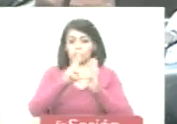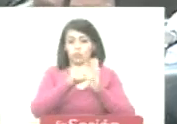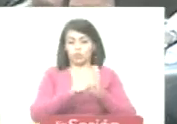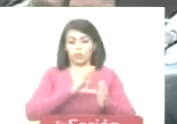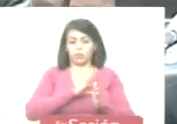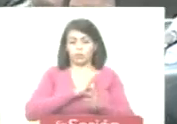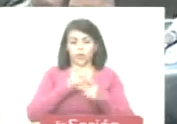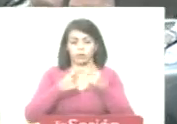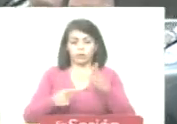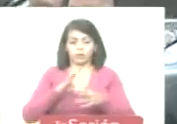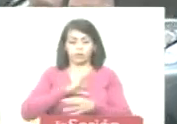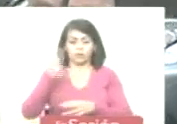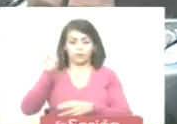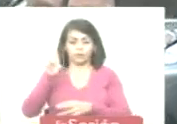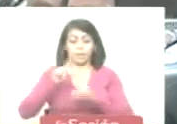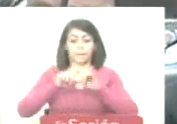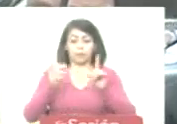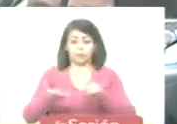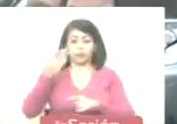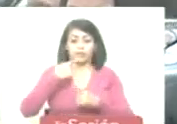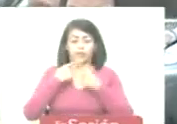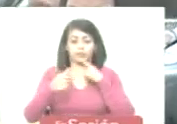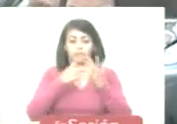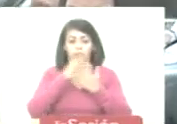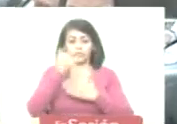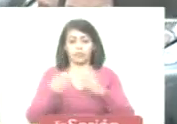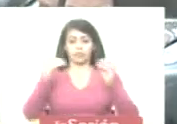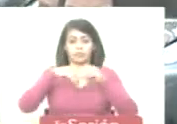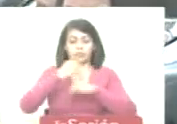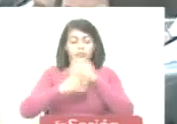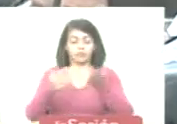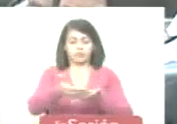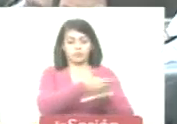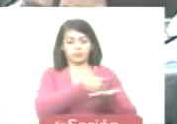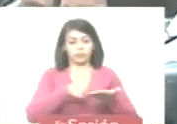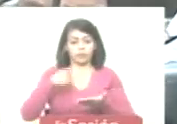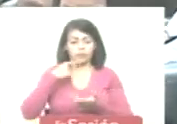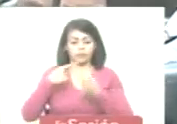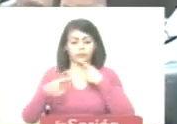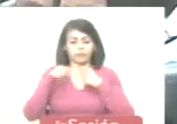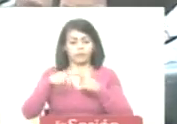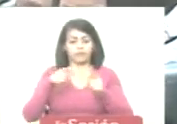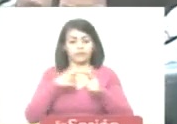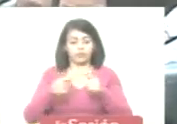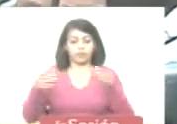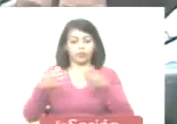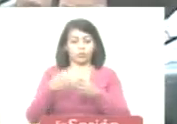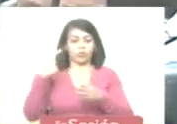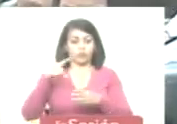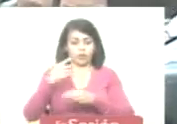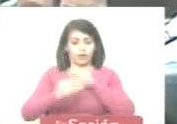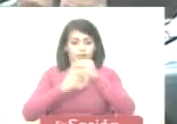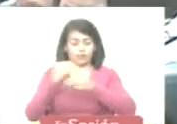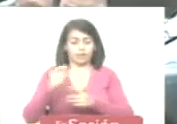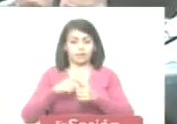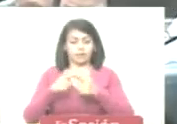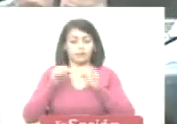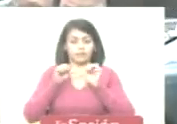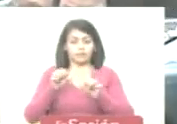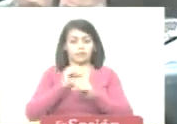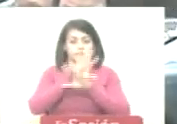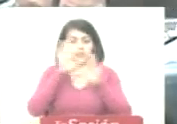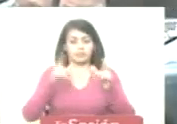de la República. Pero creo que es importante que en ese proyecto de acuerdo se recojan todas las consideraciones que esta Cámara tenga bien y que además quede muy